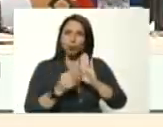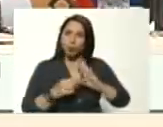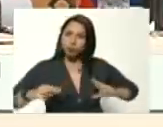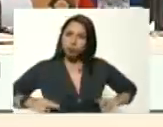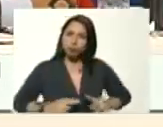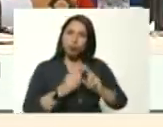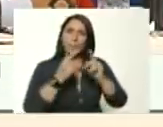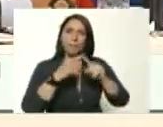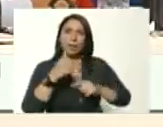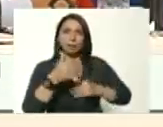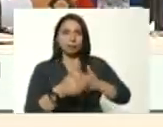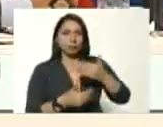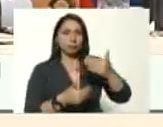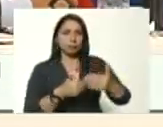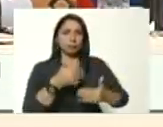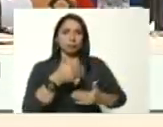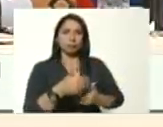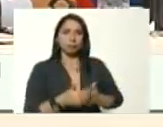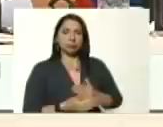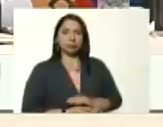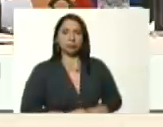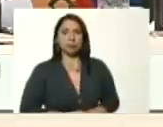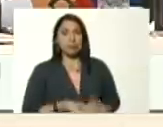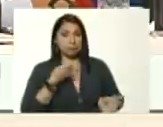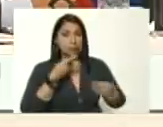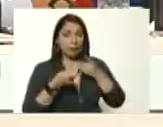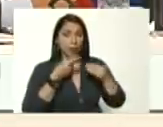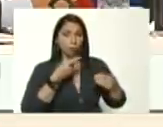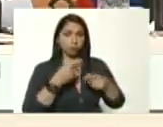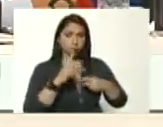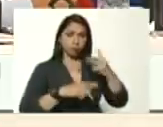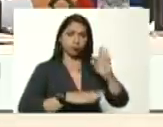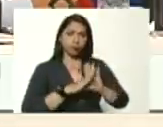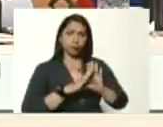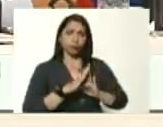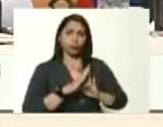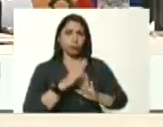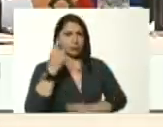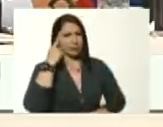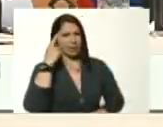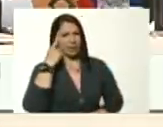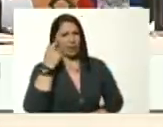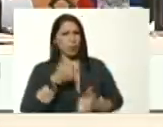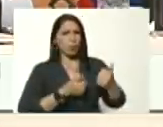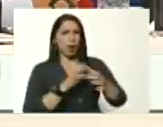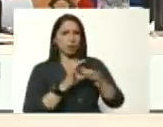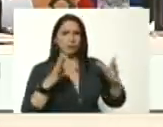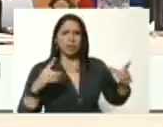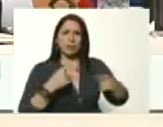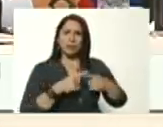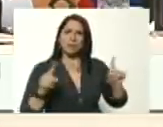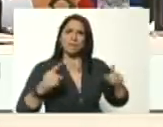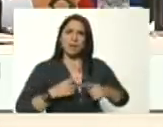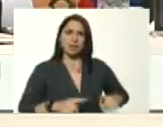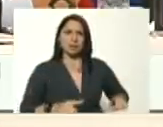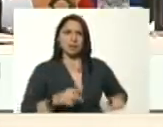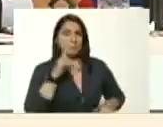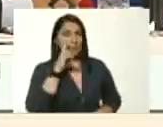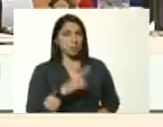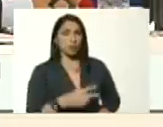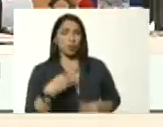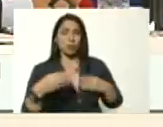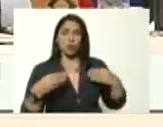avanzar hacia este diálogo productivo ya sabemos lo que nos diferencia las visiones los